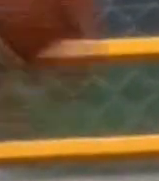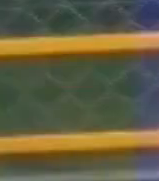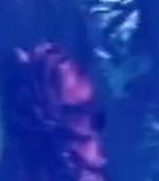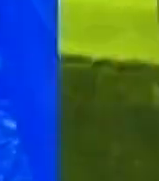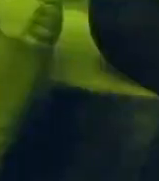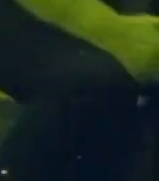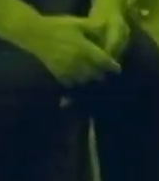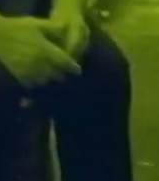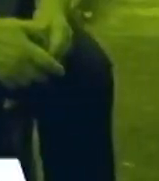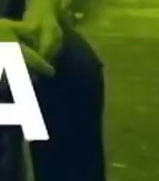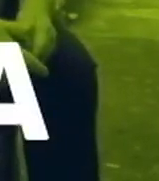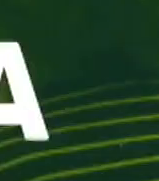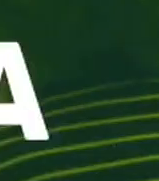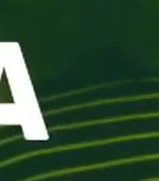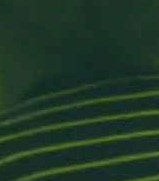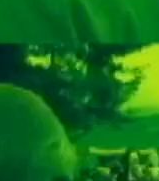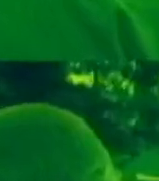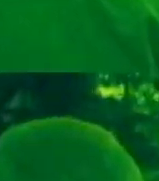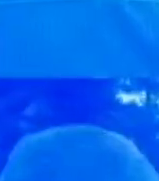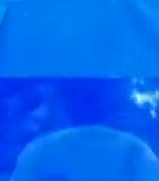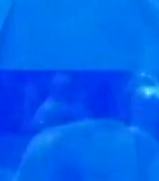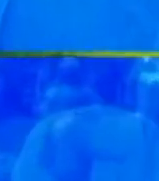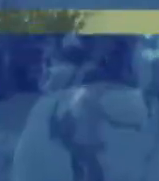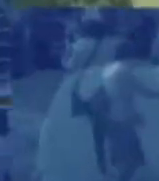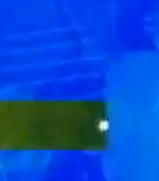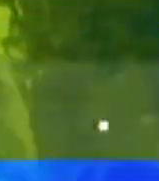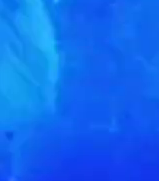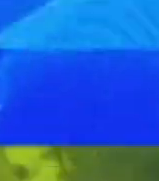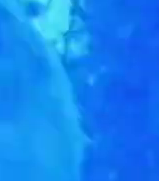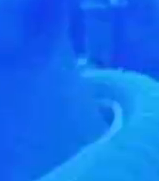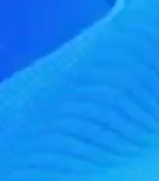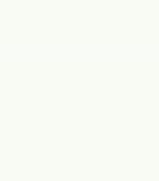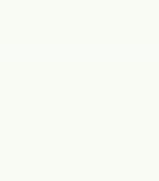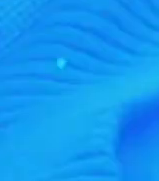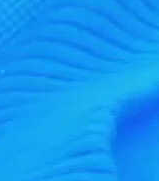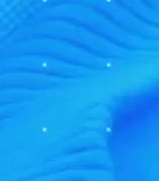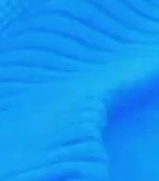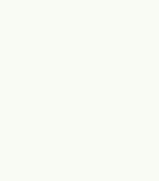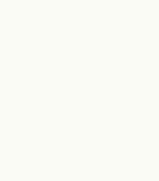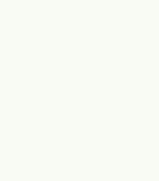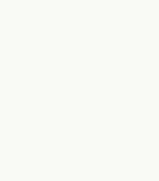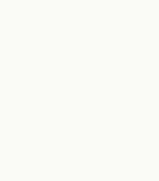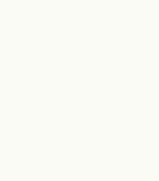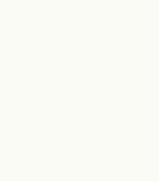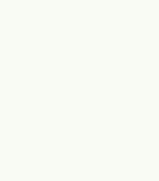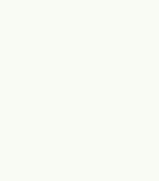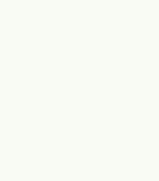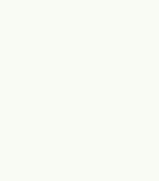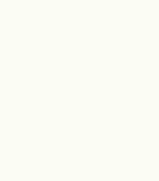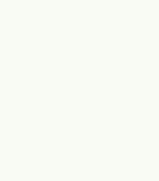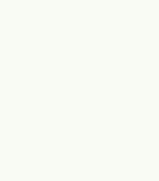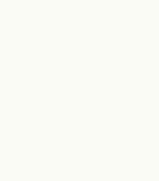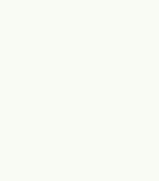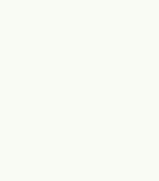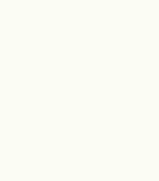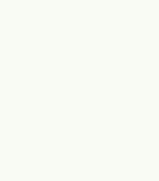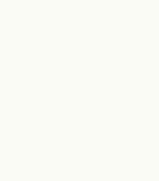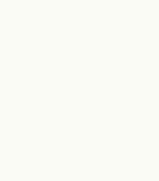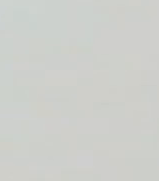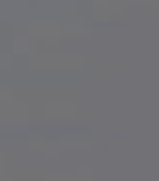día. Somos 65. Lunes a viernes a las 10 de la mañana,